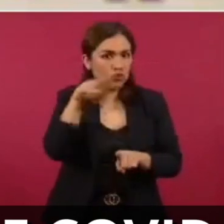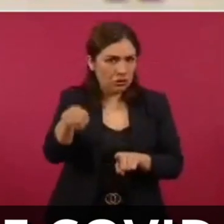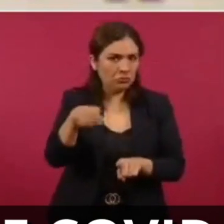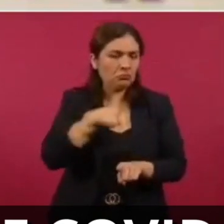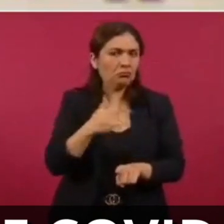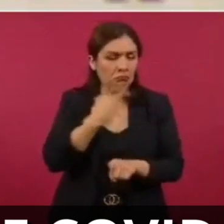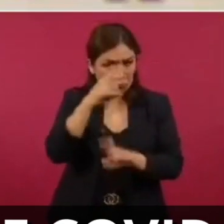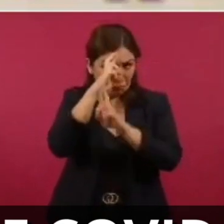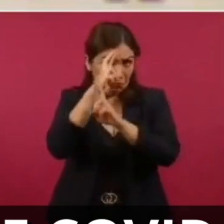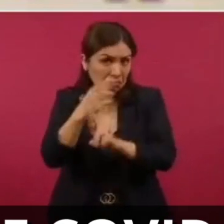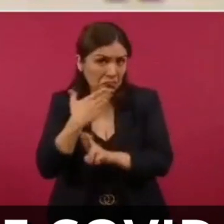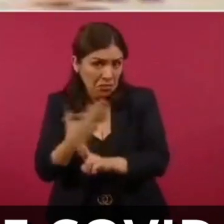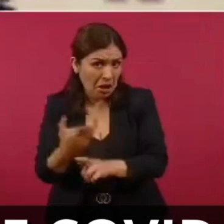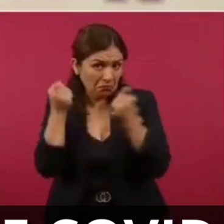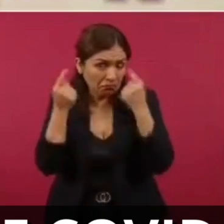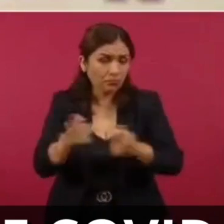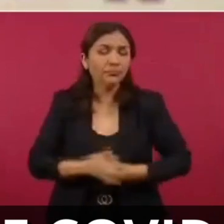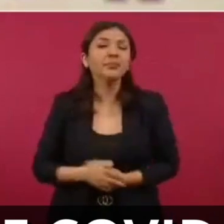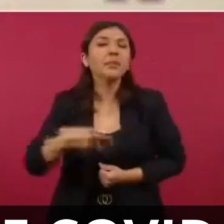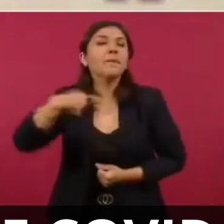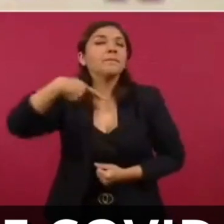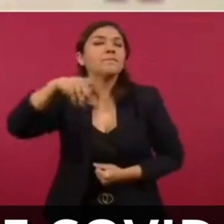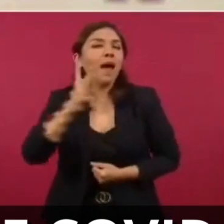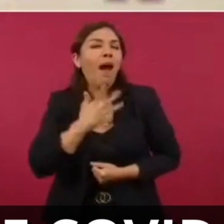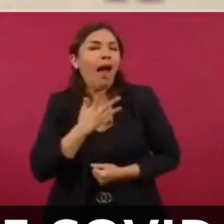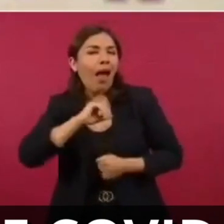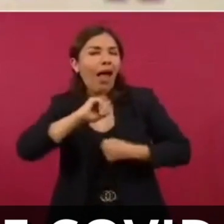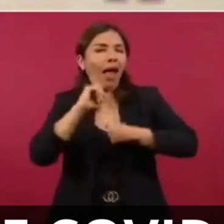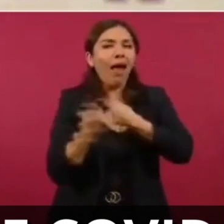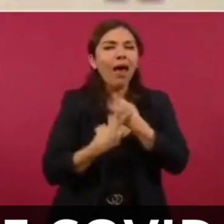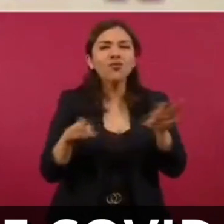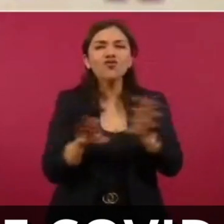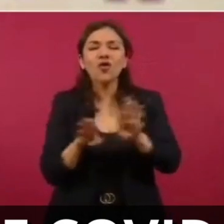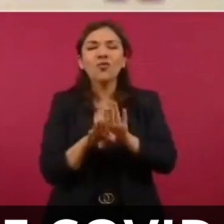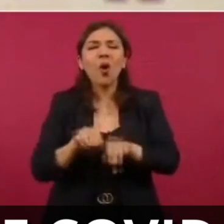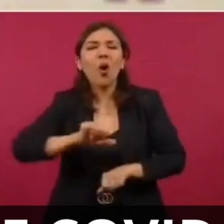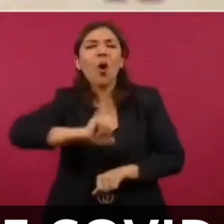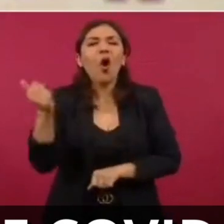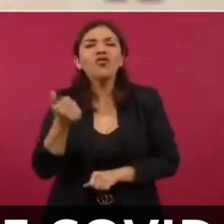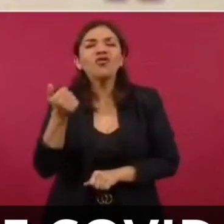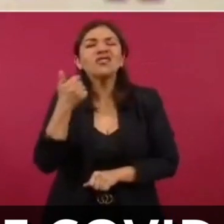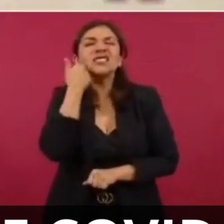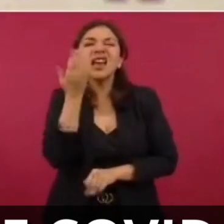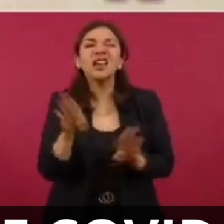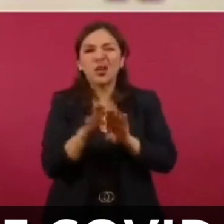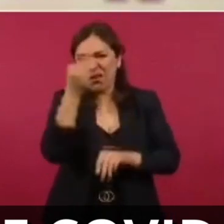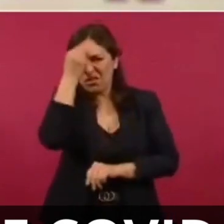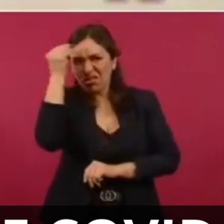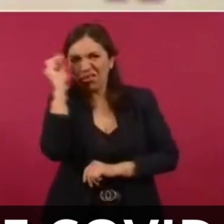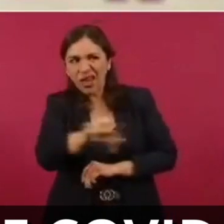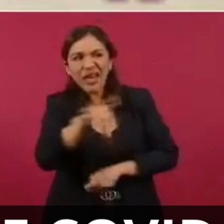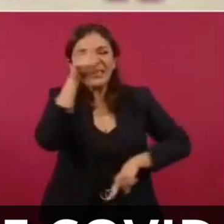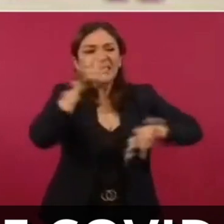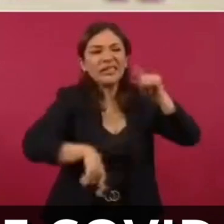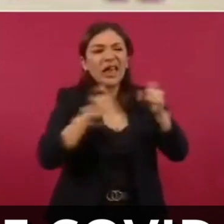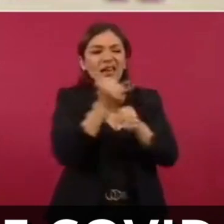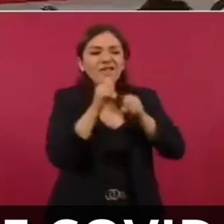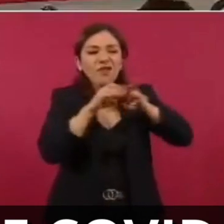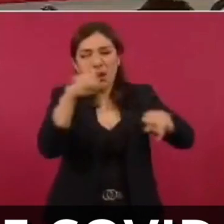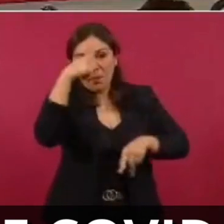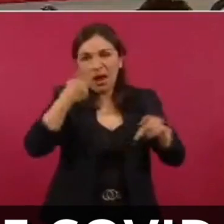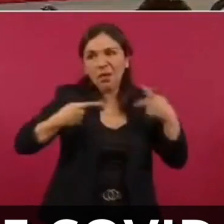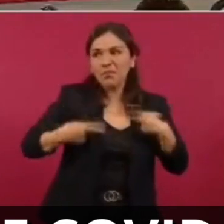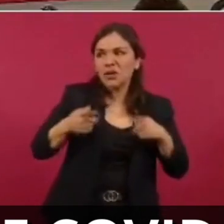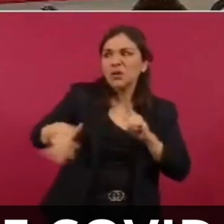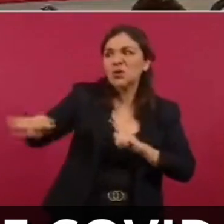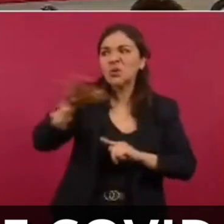muy respetable, pero también detrás puede haber una campaña de desinformación, de buscar confundir con